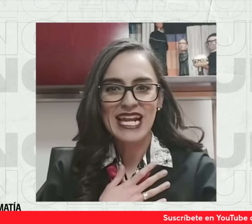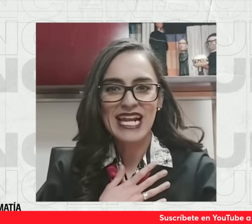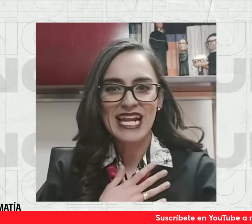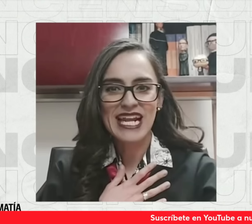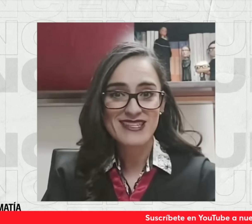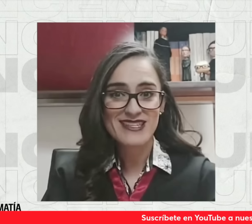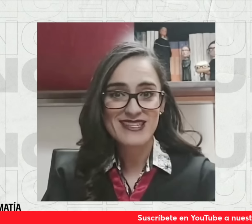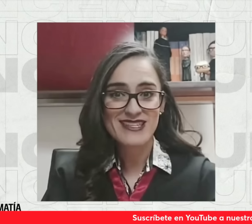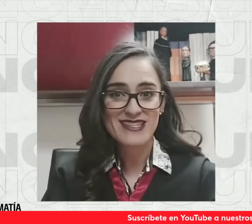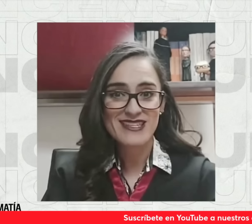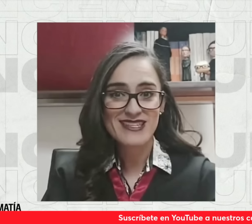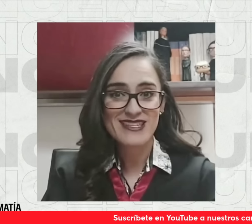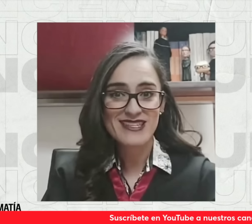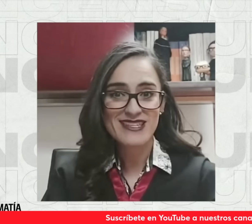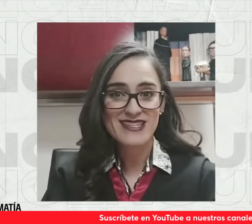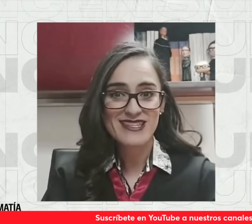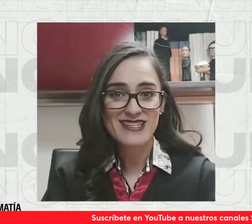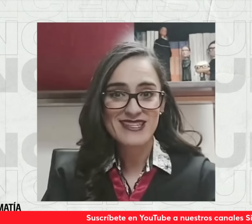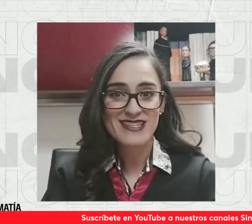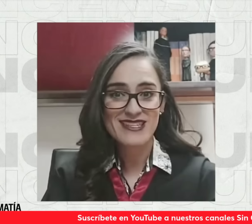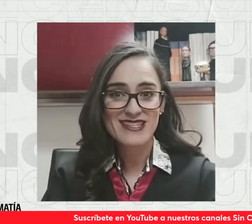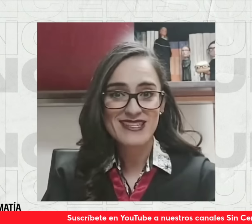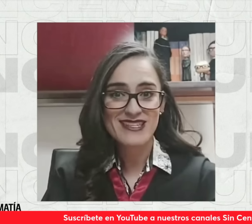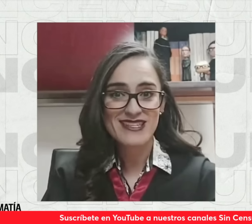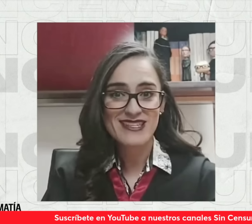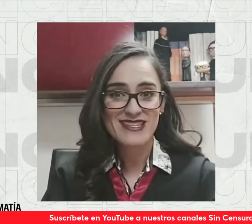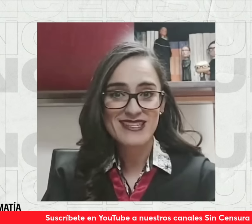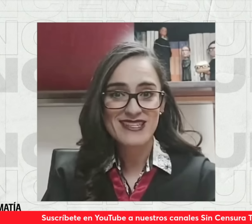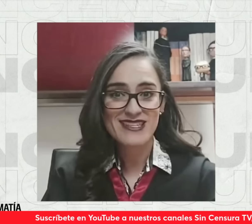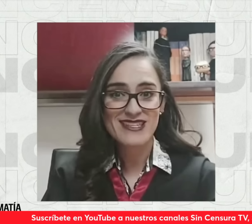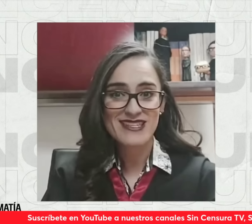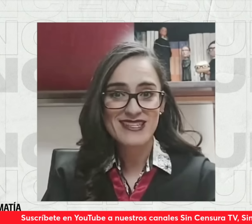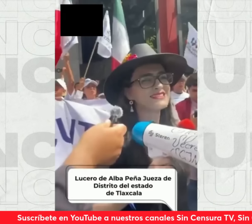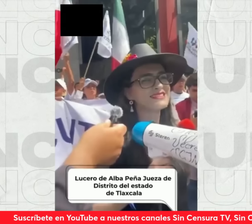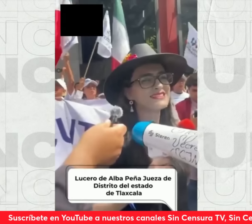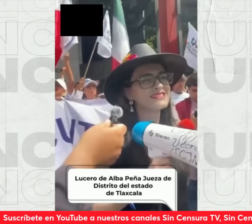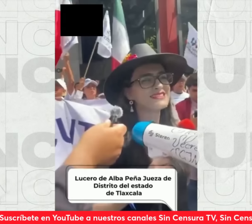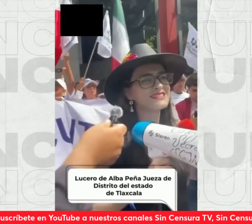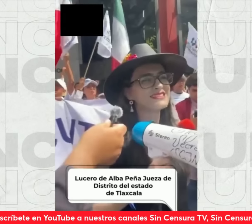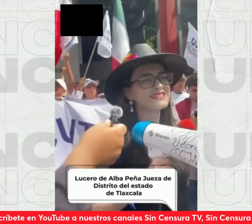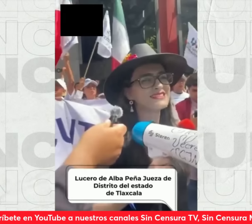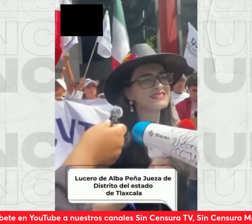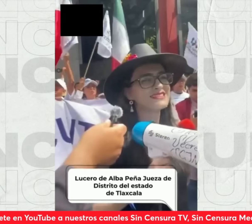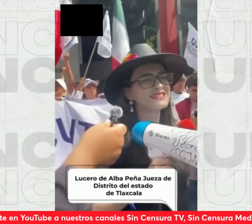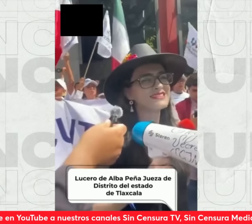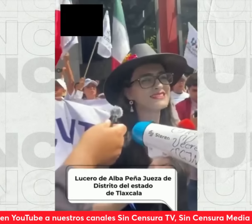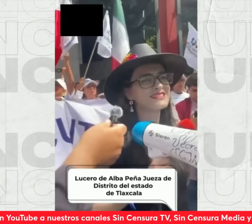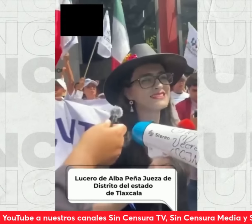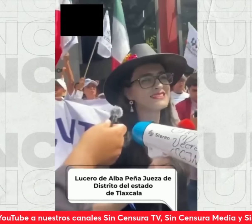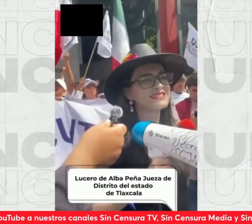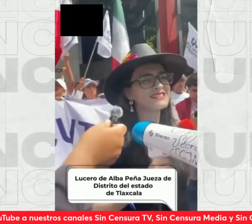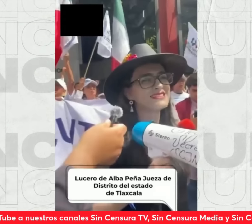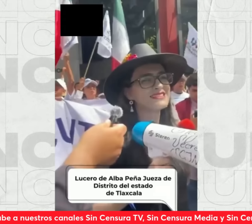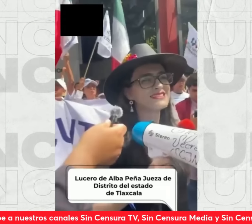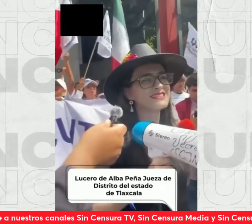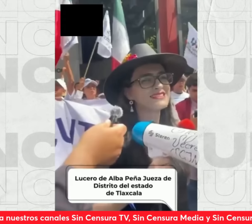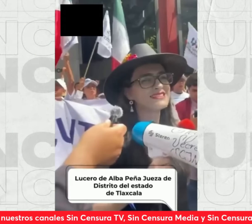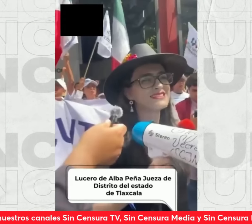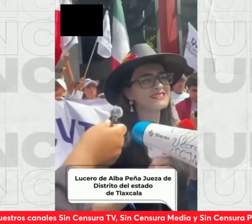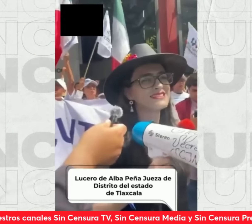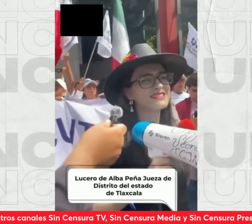cree usted? Pues en Veracruz, en el juzgado segundo de distrito, en el estado de Veracruz, donde dan la casualidad de que